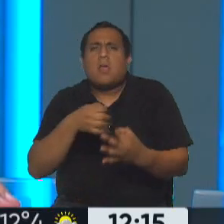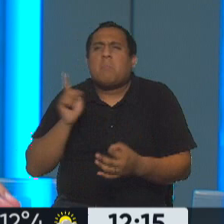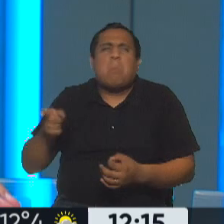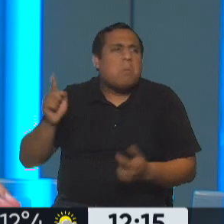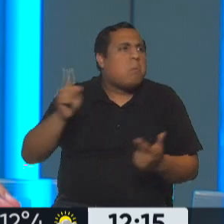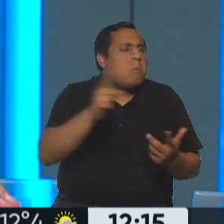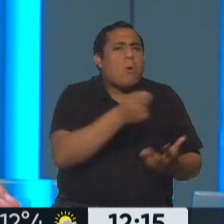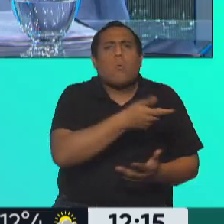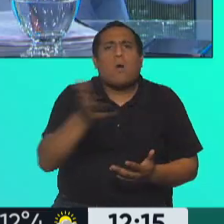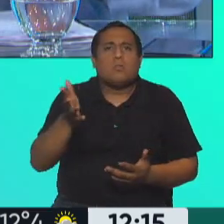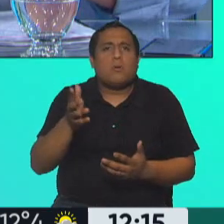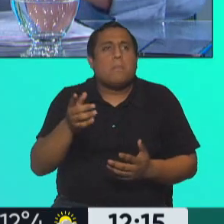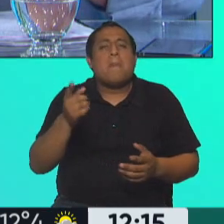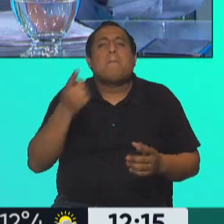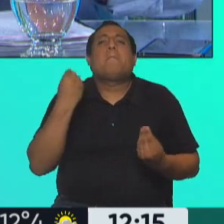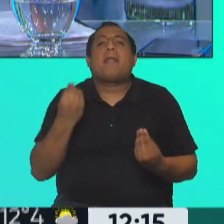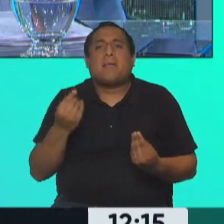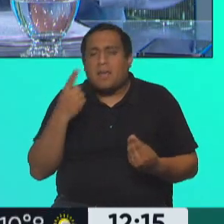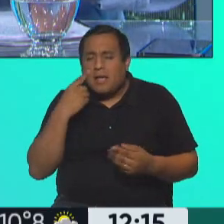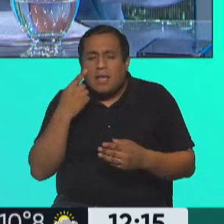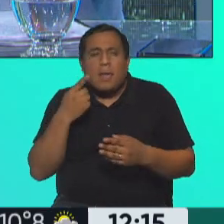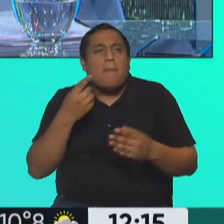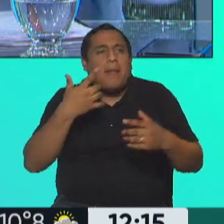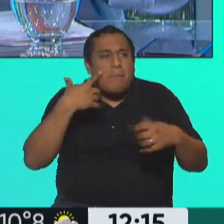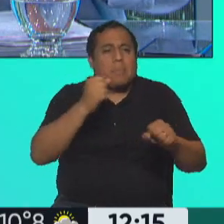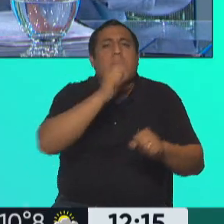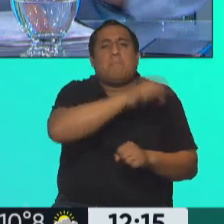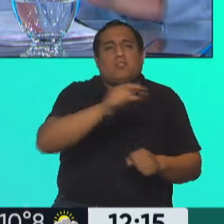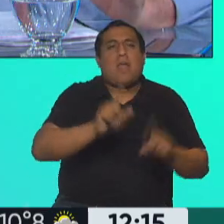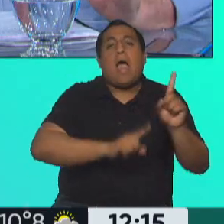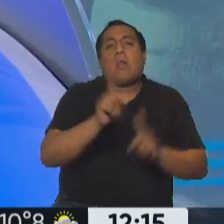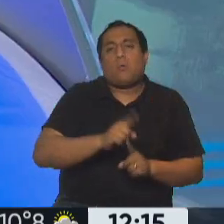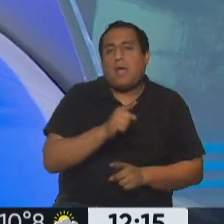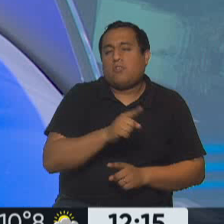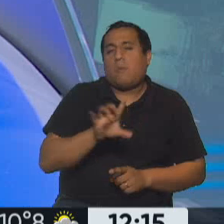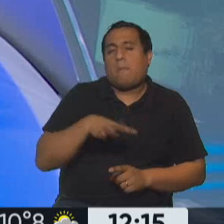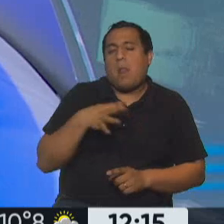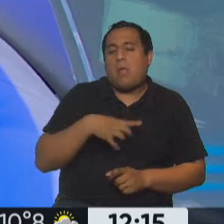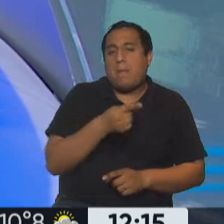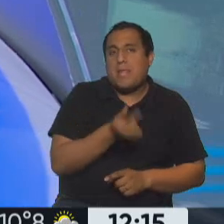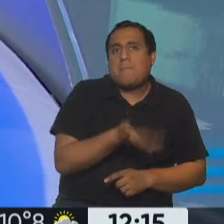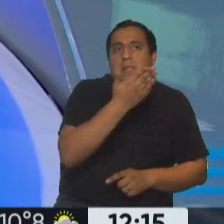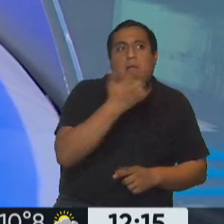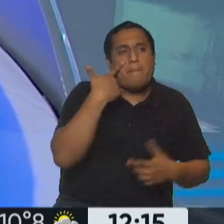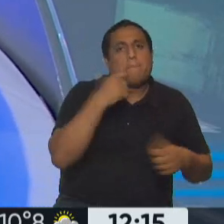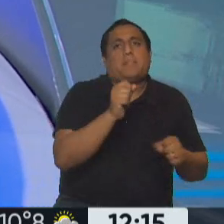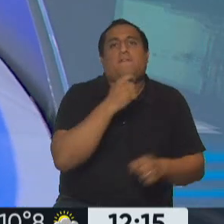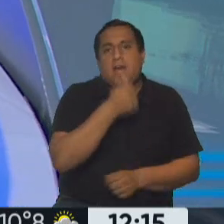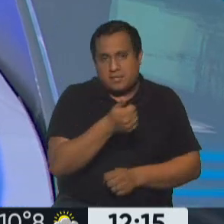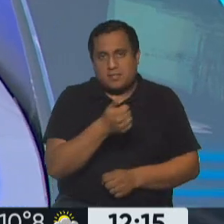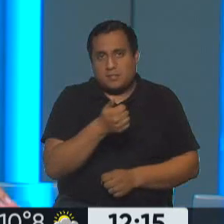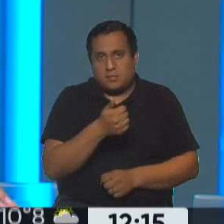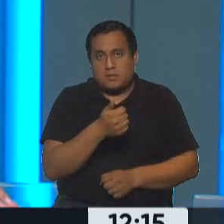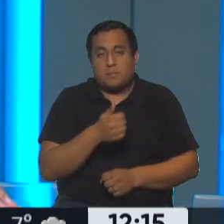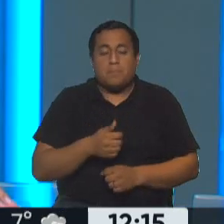los que estaban especulando en contra del gobierno. Esto es muy importante, ¿no? Los acopiadores. Y además recordar otra cosa, según los cálculos míos, quedan